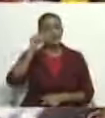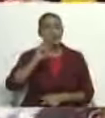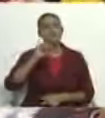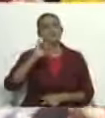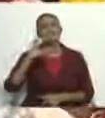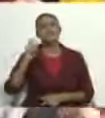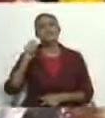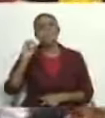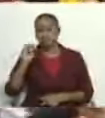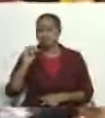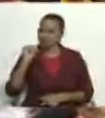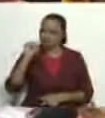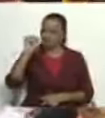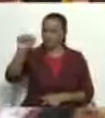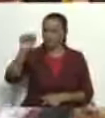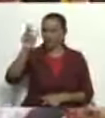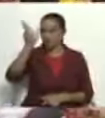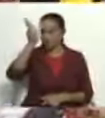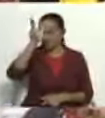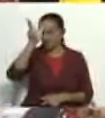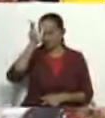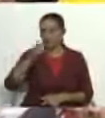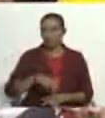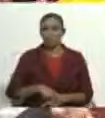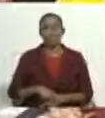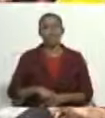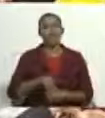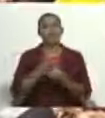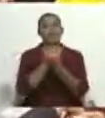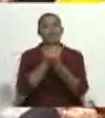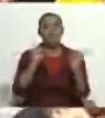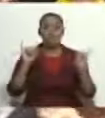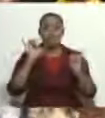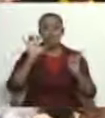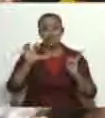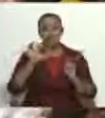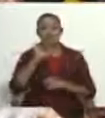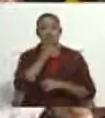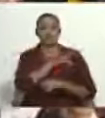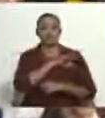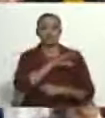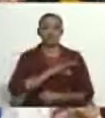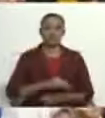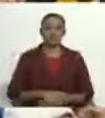¡Que viva Falcón! ¡Independencia y patria socialista!